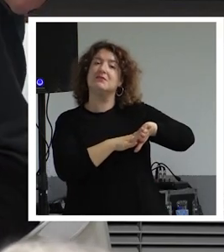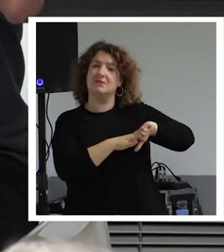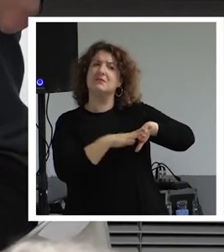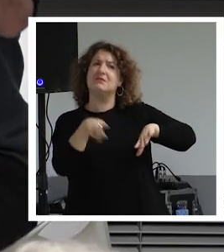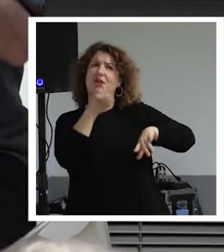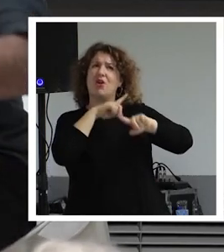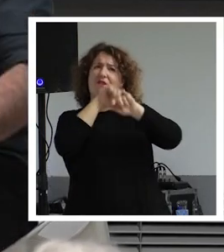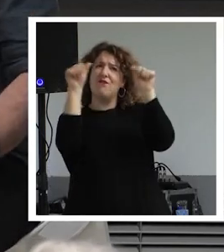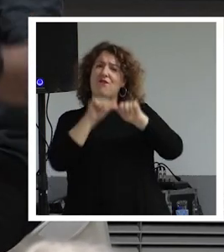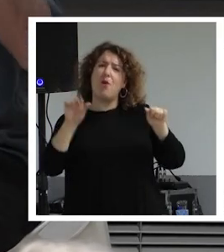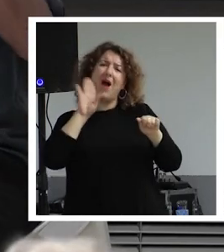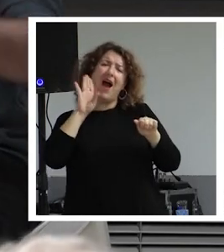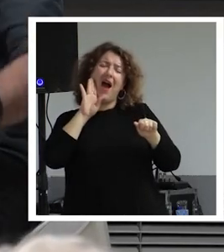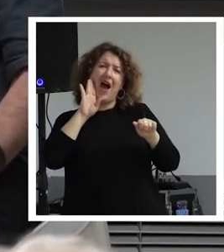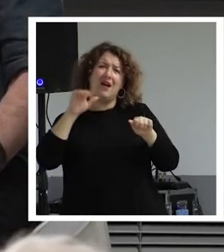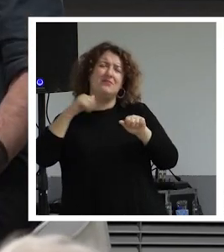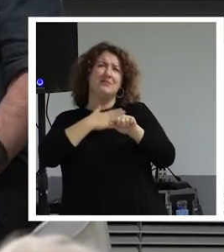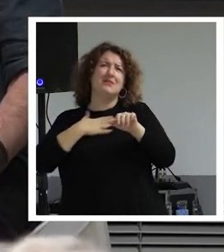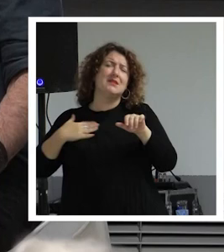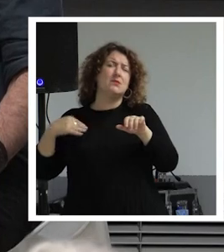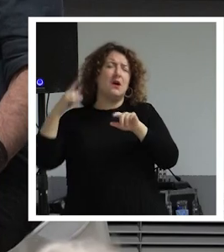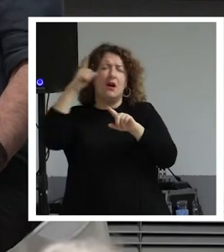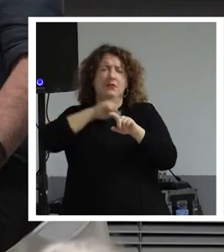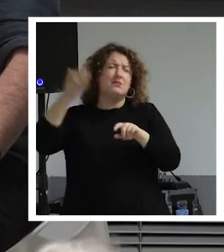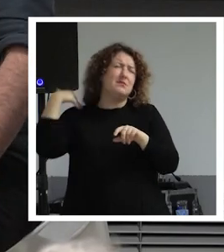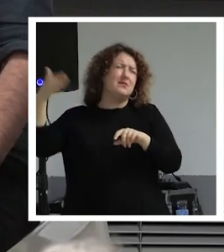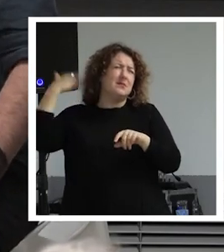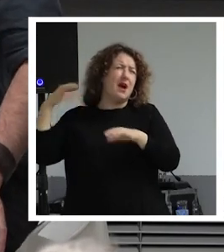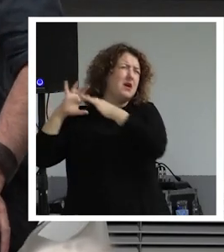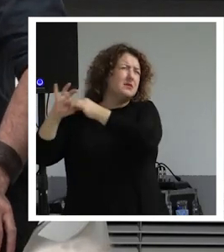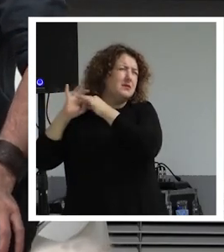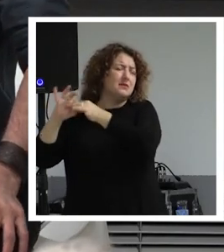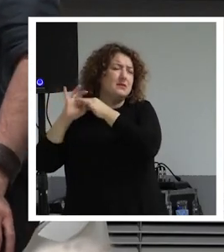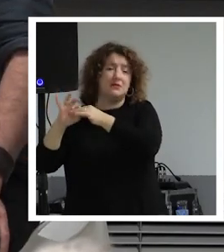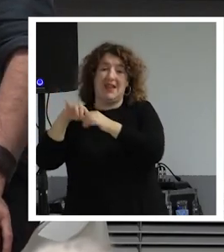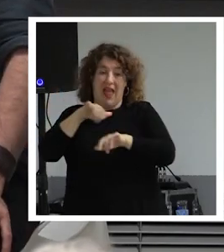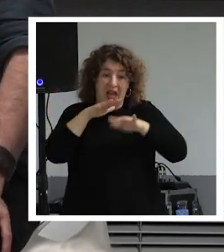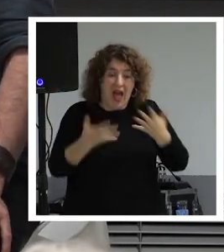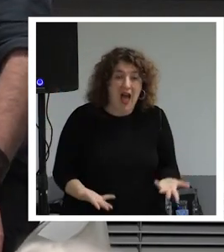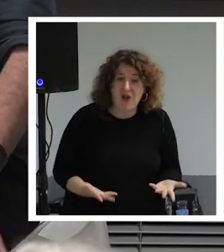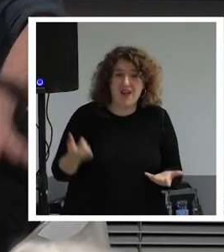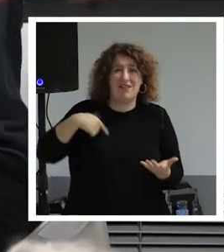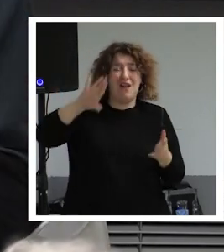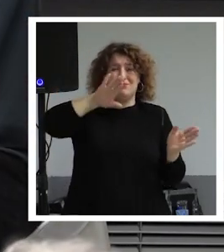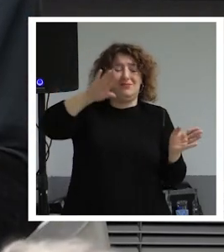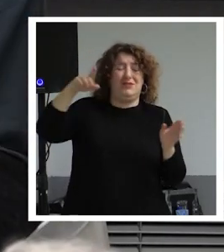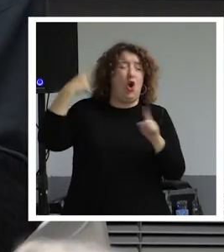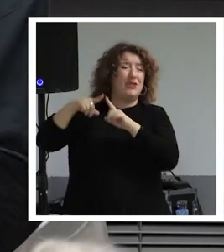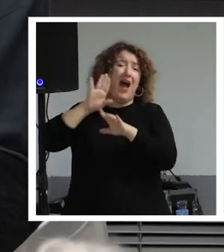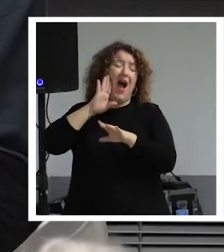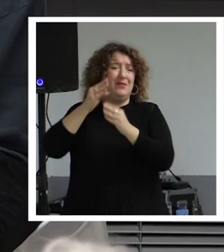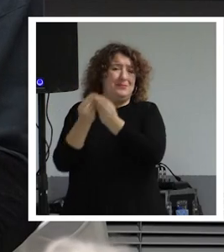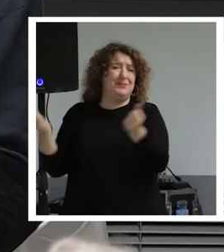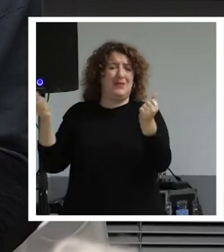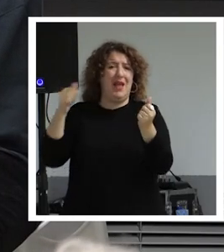y eso es un problema político para la izquierda porque un problema político para la izquierda porque las izquierdas que se amarran a